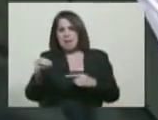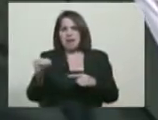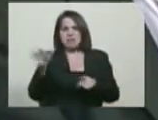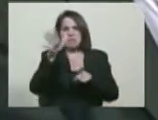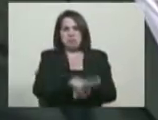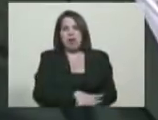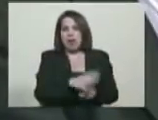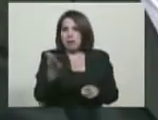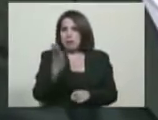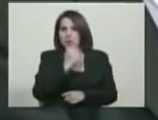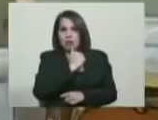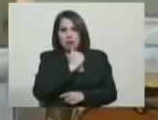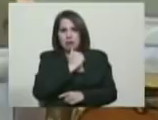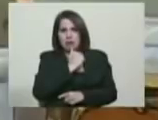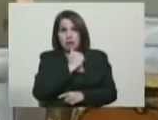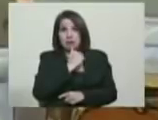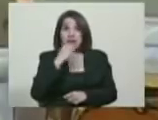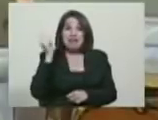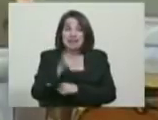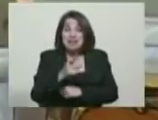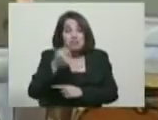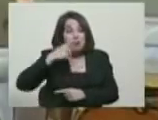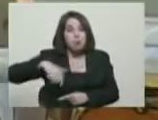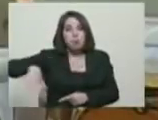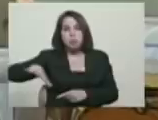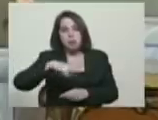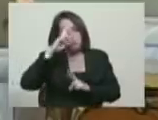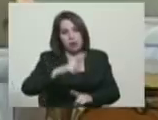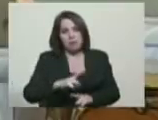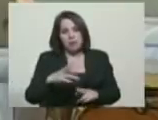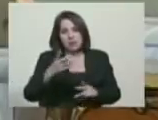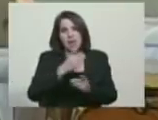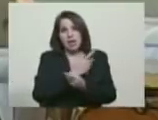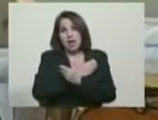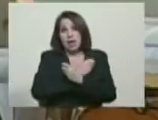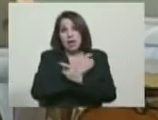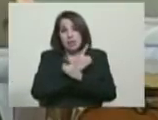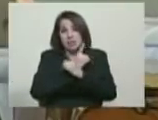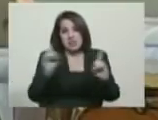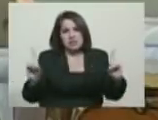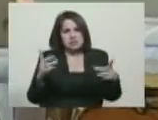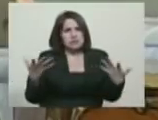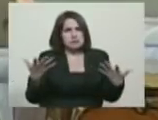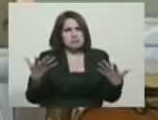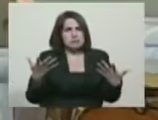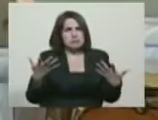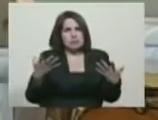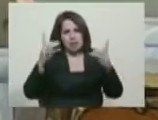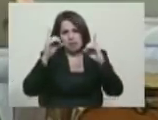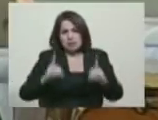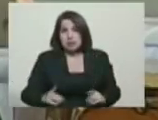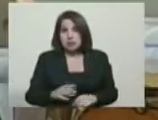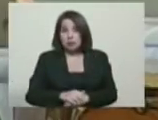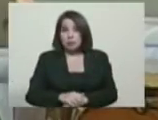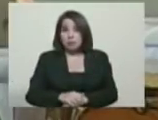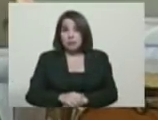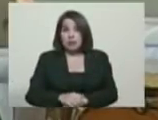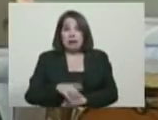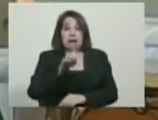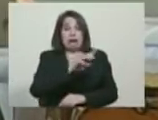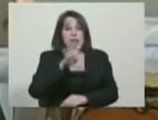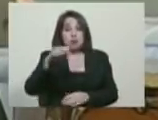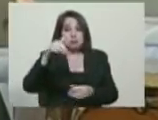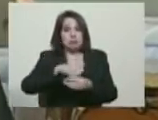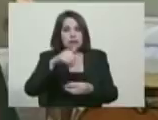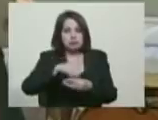no hay otra voluntad por encima de la voluntad del pueblo. El 14 elecciones he experimentado y con